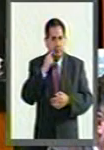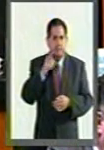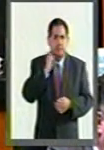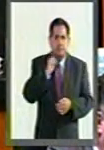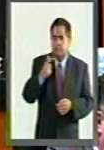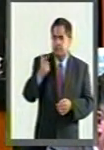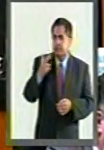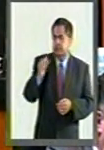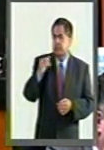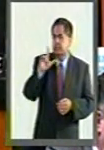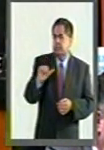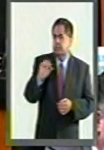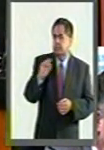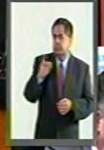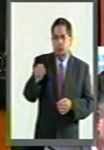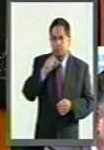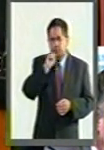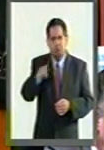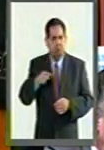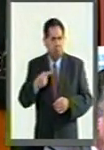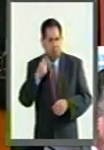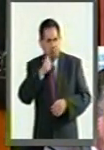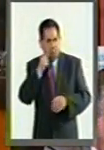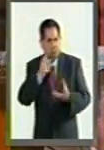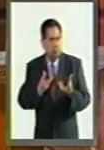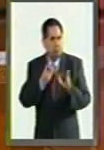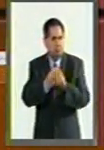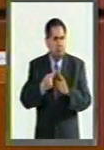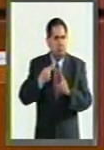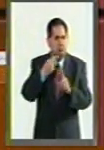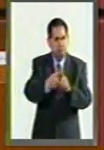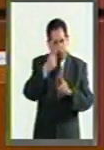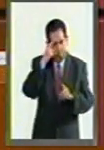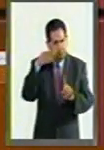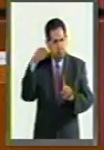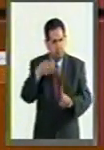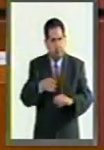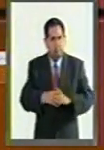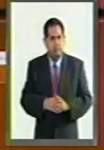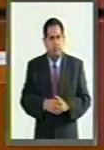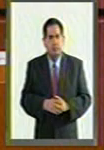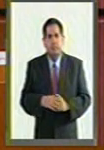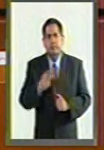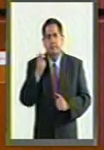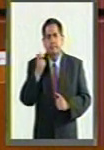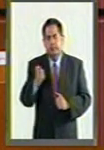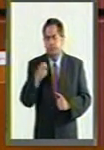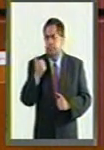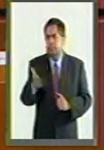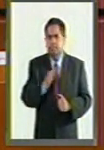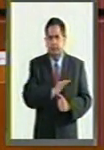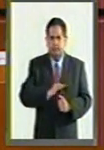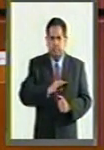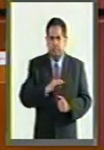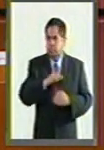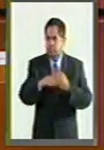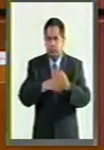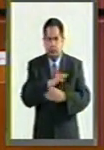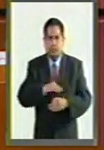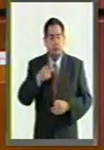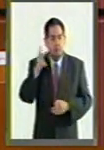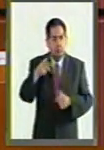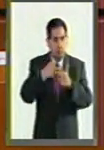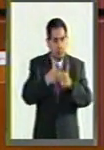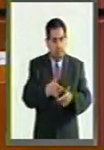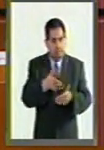Graciela Ortiz, que como siempre también se sume a este cometido. De tal manera que felicitémonos, pero